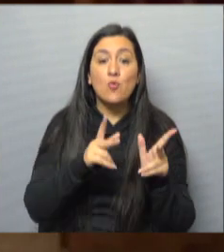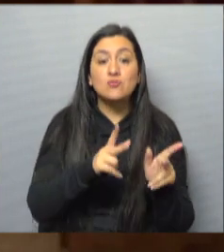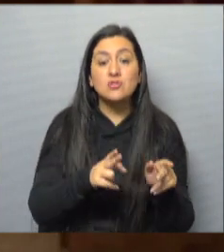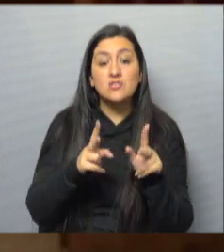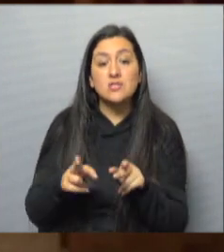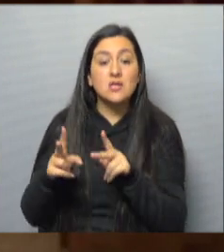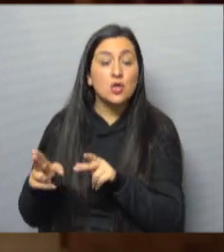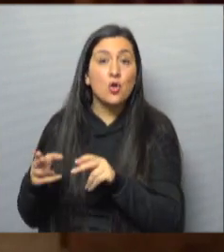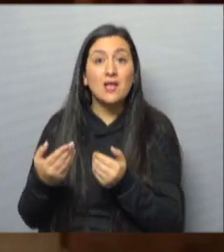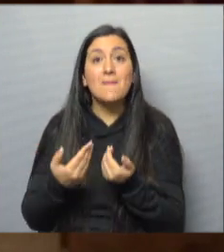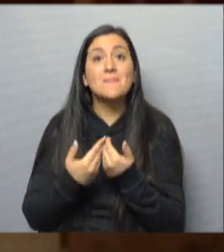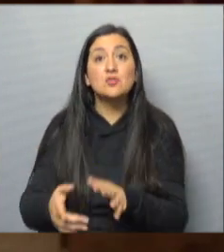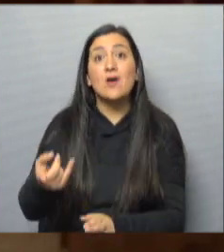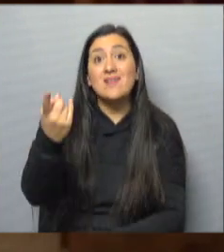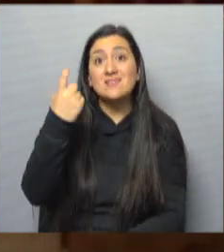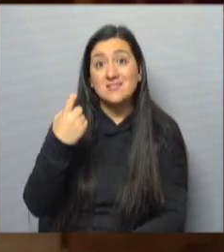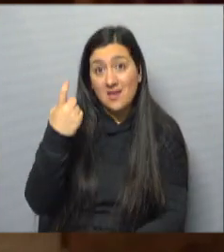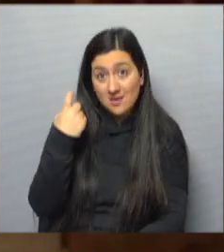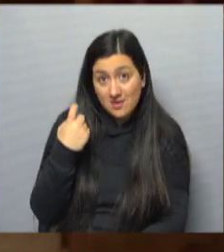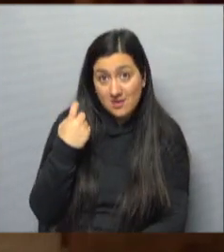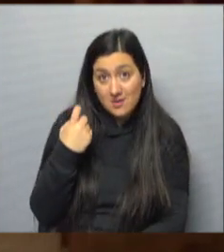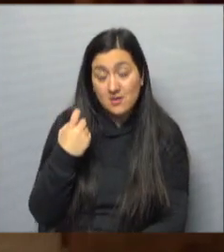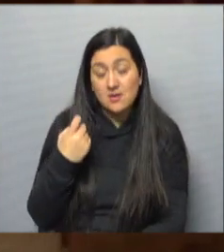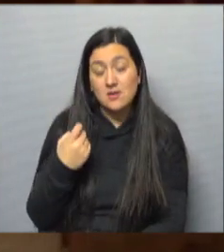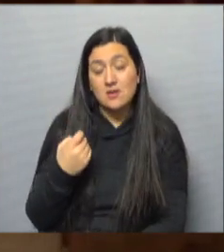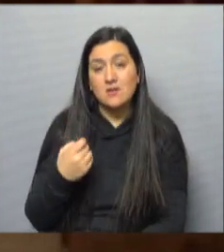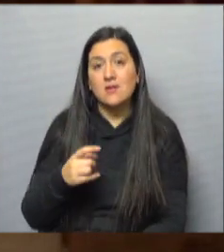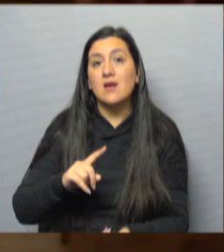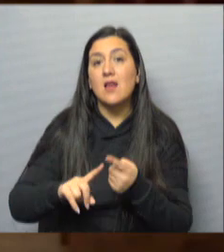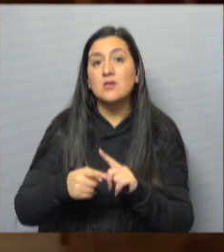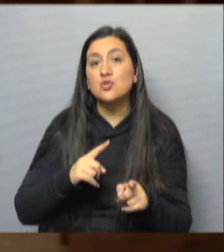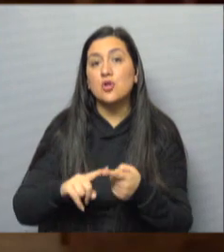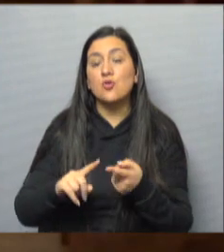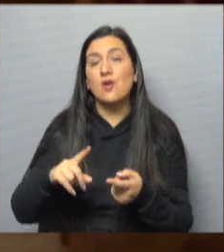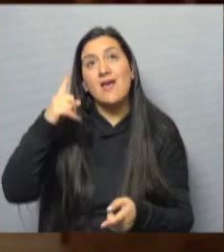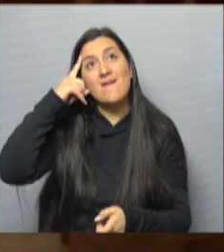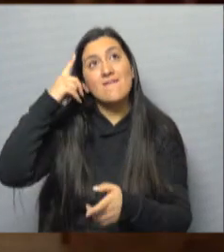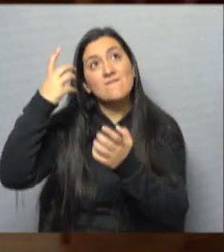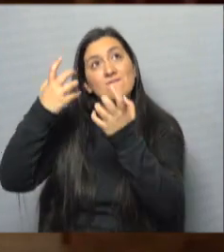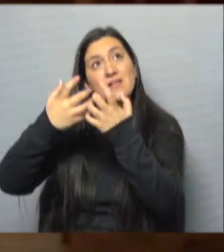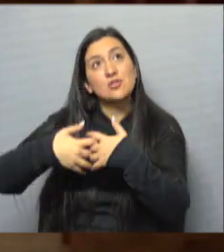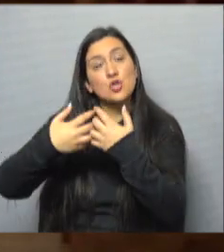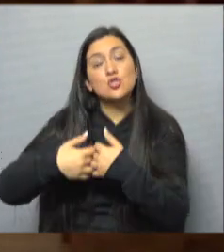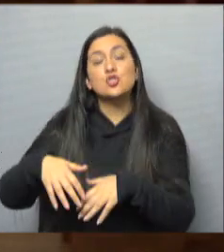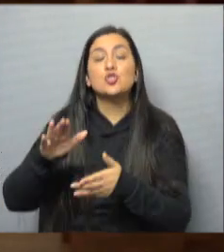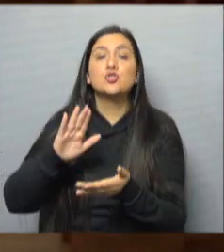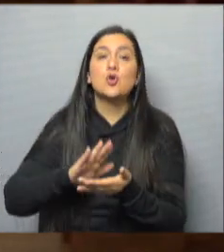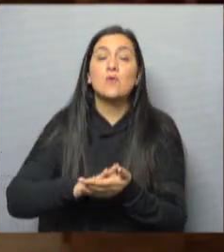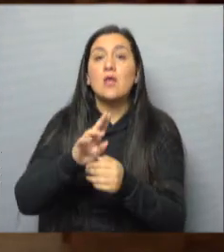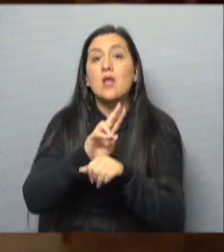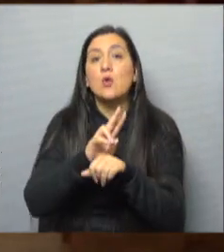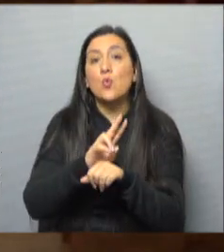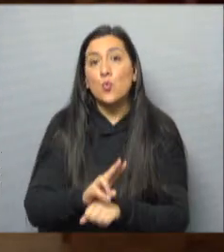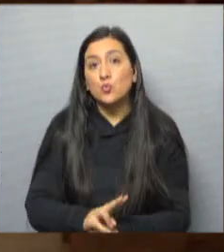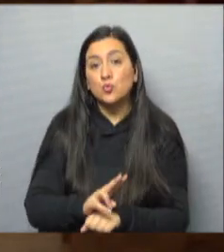el día de ayer y que va a estar por unos días más que tiene que ver con la reflexión sobre el uso y además también el uso